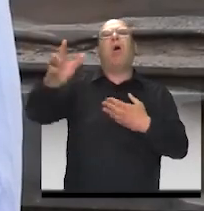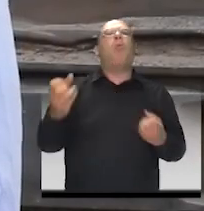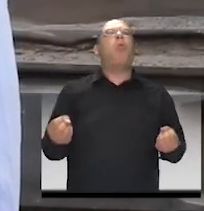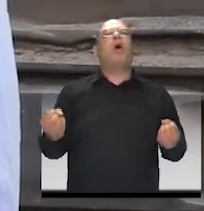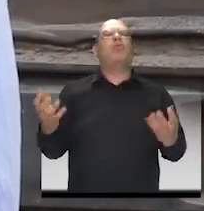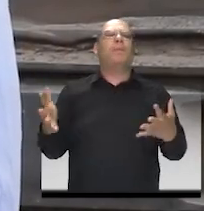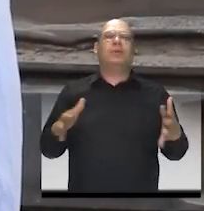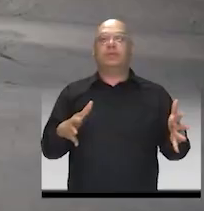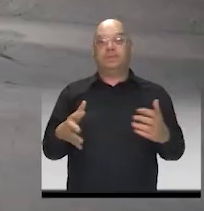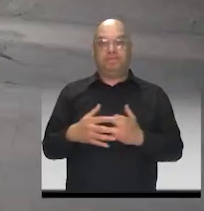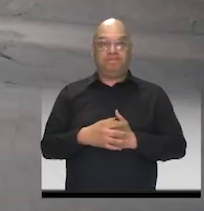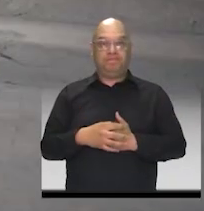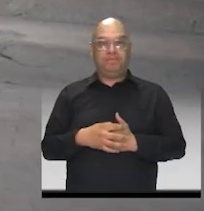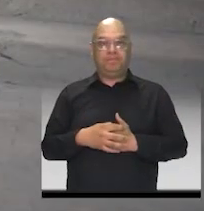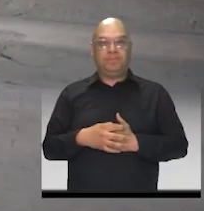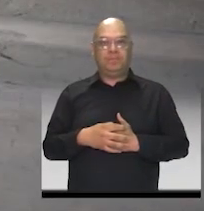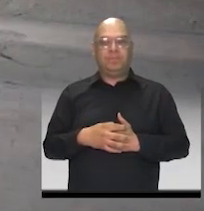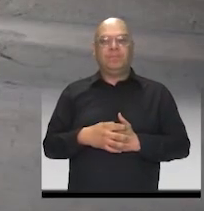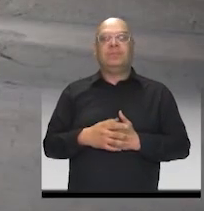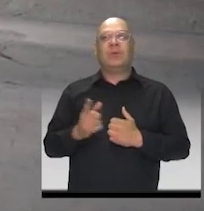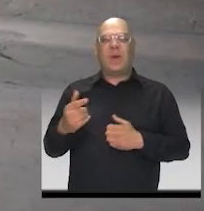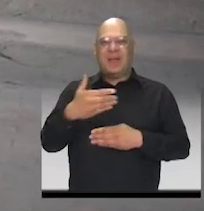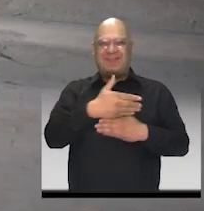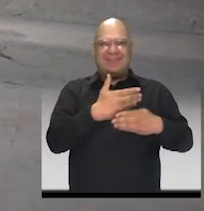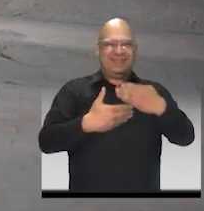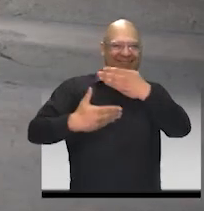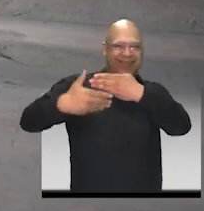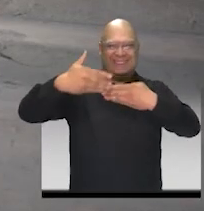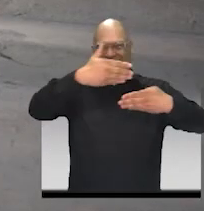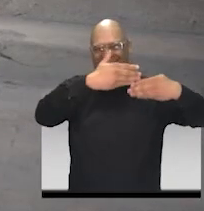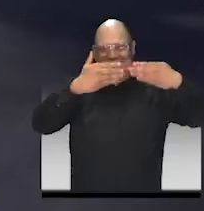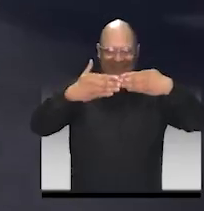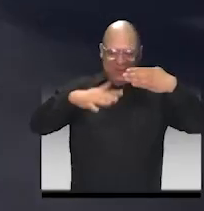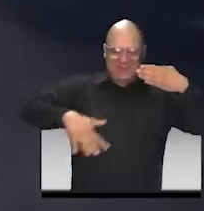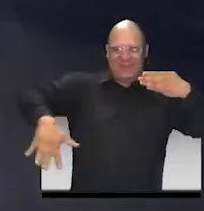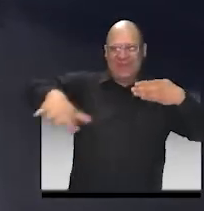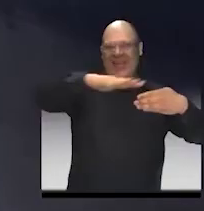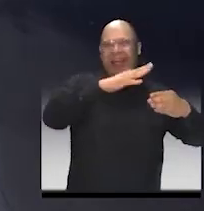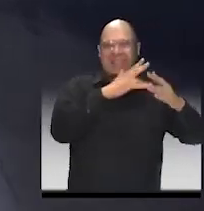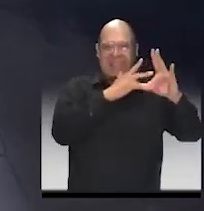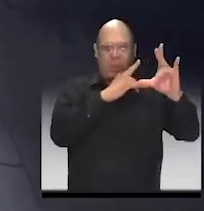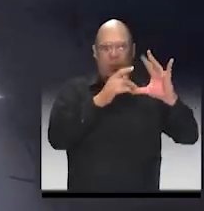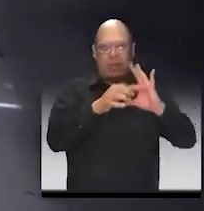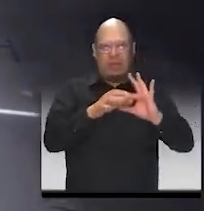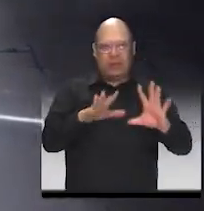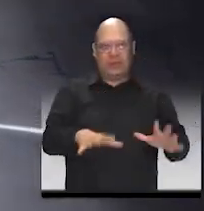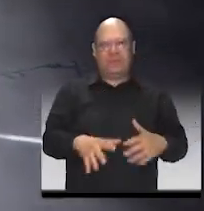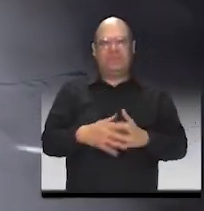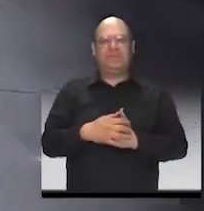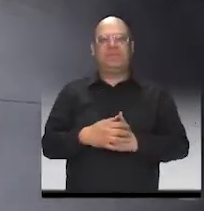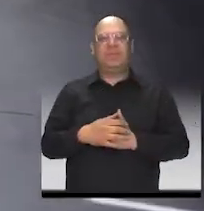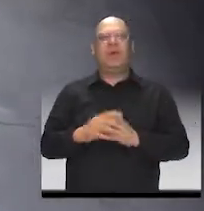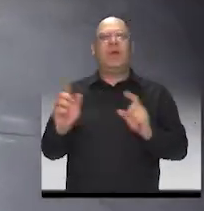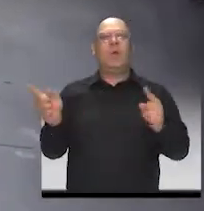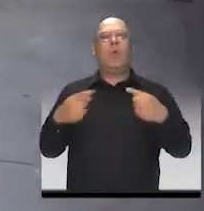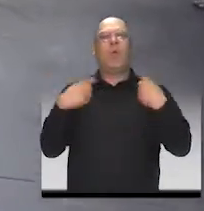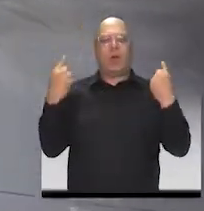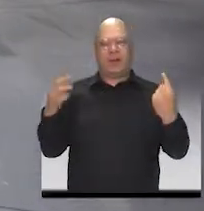Urrá? Casi todas las ladrilleras que estamos situadas en Itagüí y también se puede decir de las de